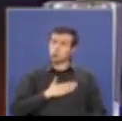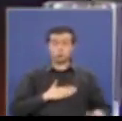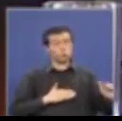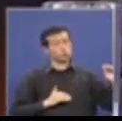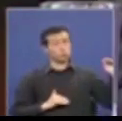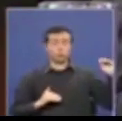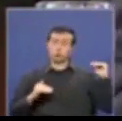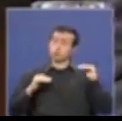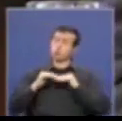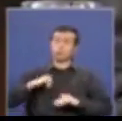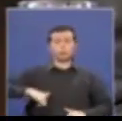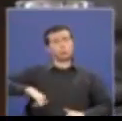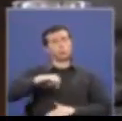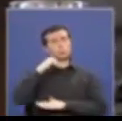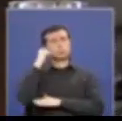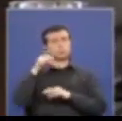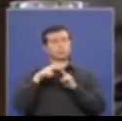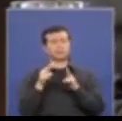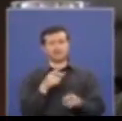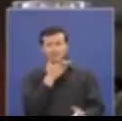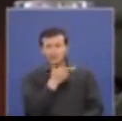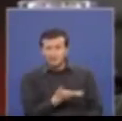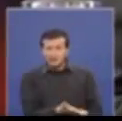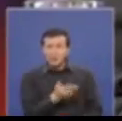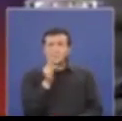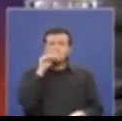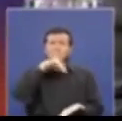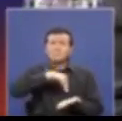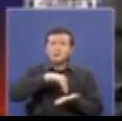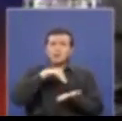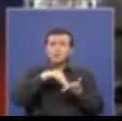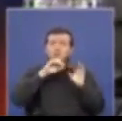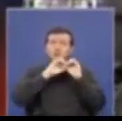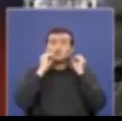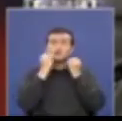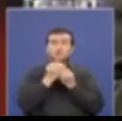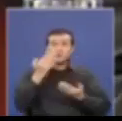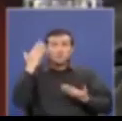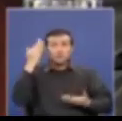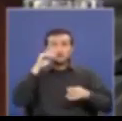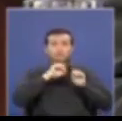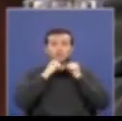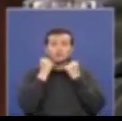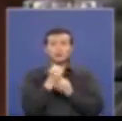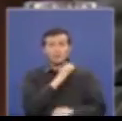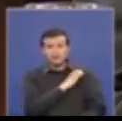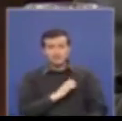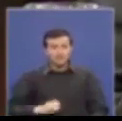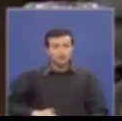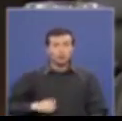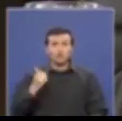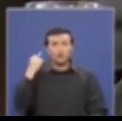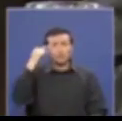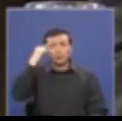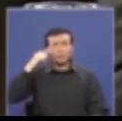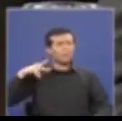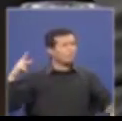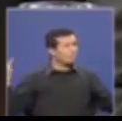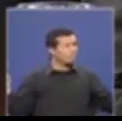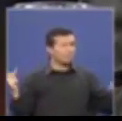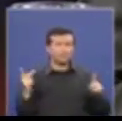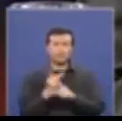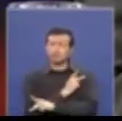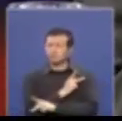democracia, de defensa de derechos humanos? ¡Ella! Miembro del Partido Social Cristiano, el gobierno más represor de la